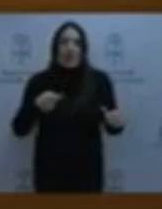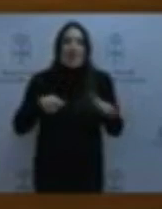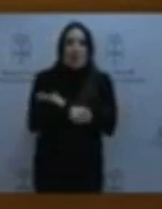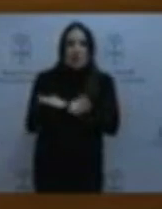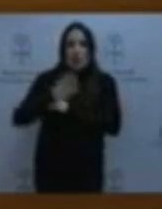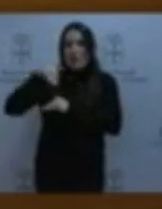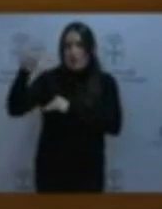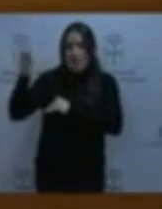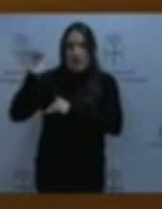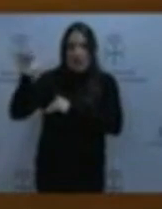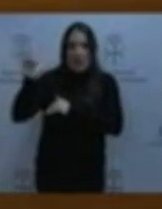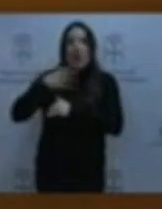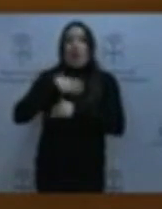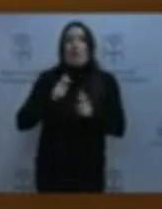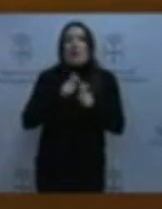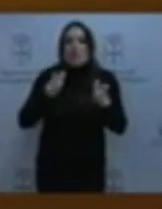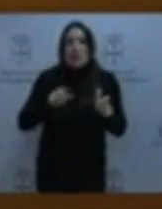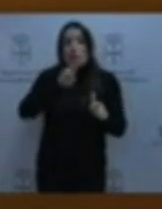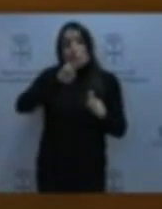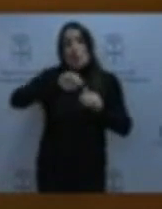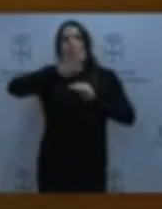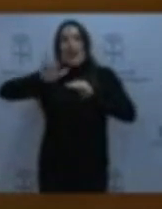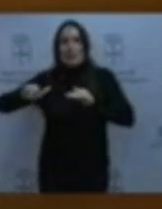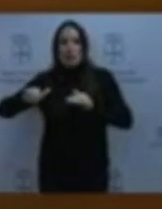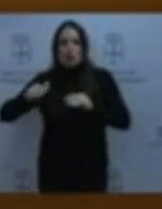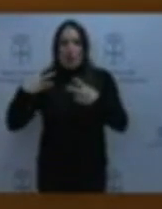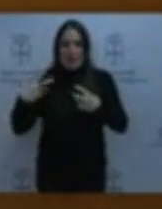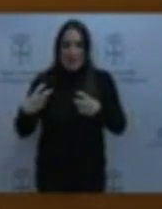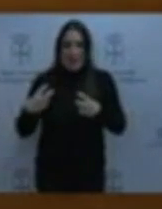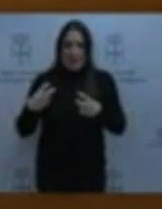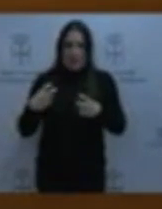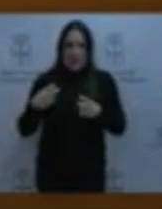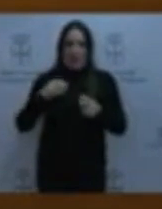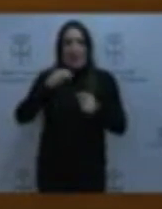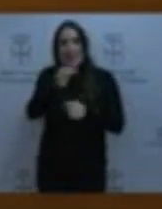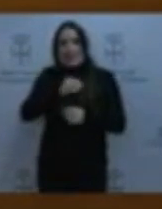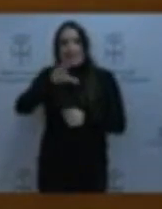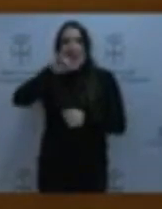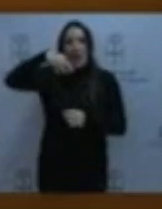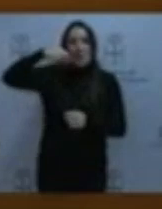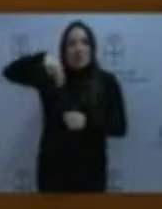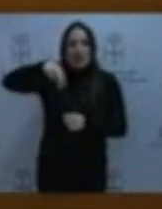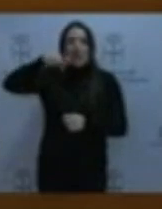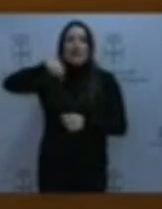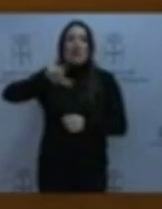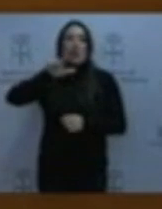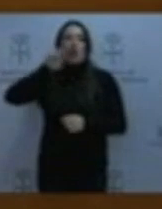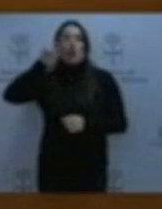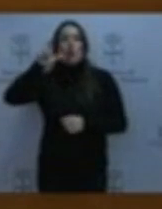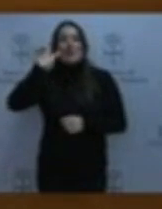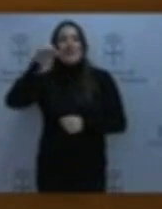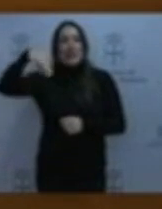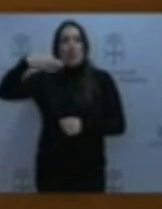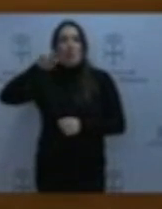aumentado seguramente la inversión extranjera de dos paraísos fiscales, las Islas Caimán y Luxemburgo. Y usted dirá, claro, Luxemburgo es porque es ArcelorMittal, 273